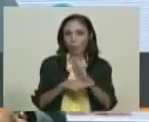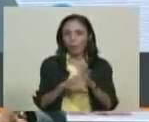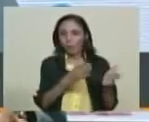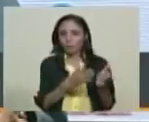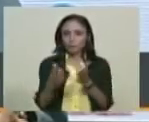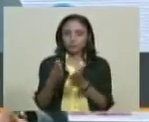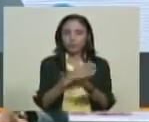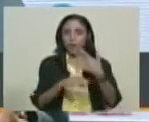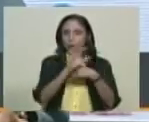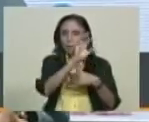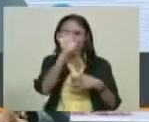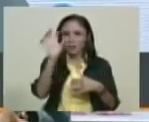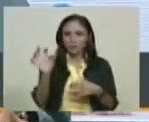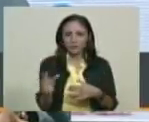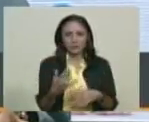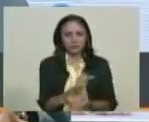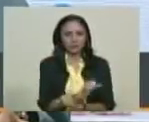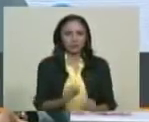a los países.